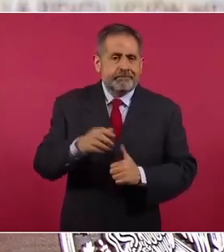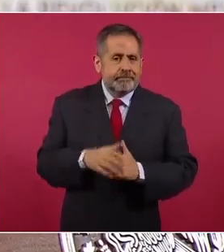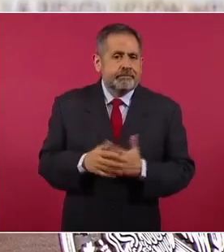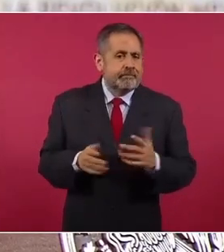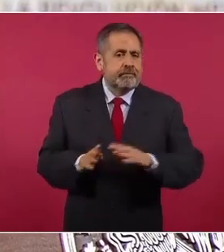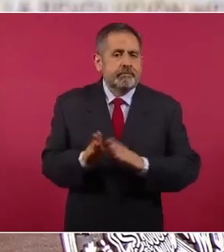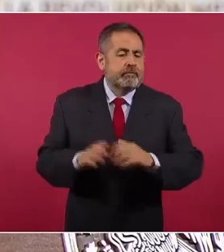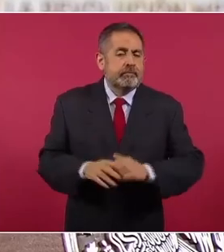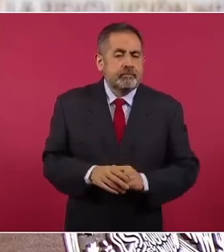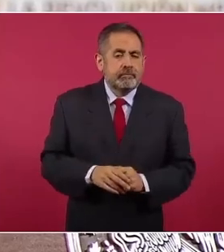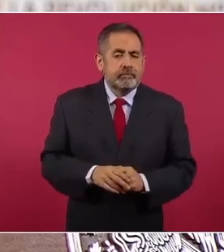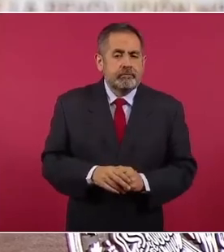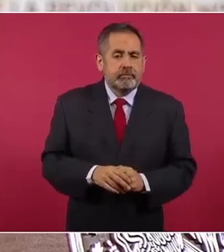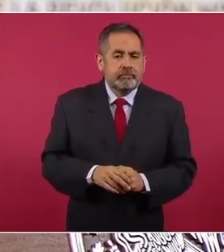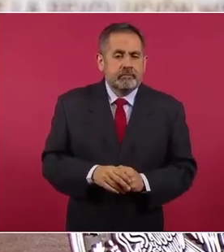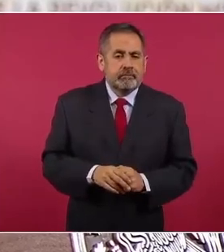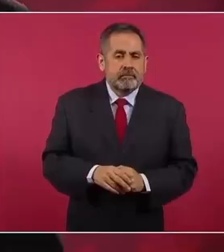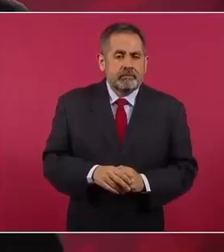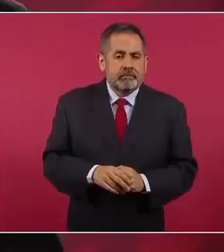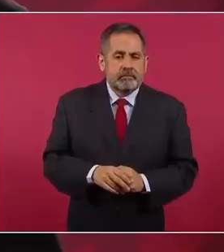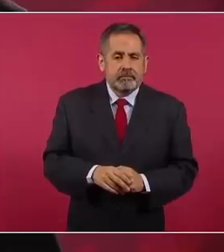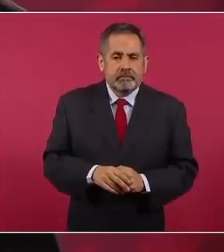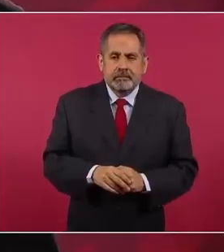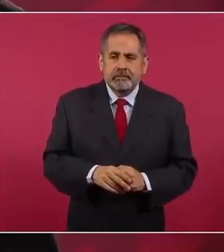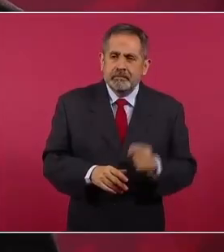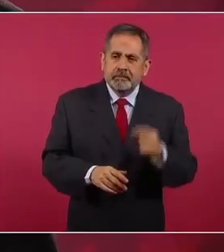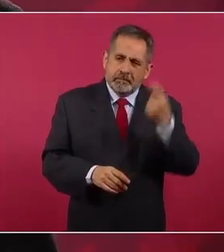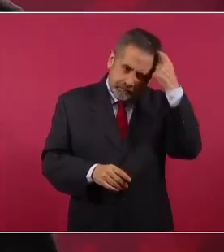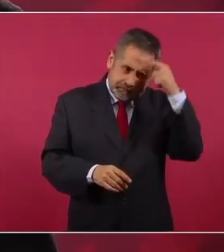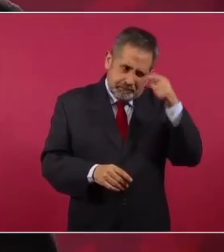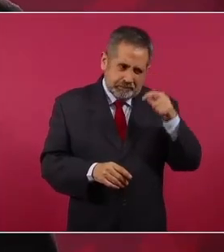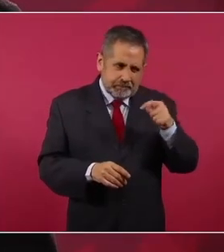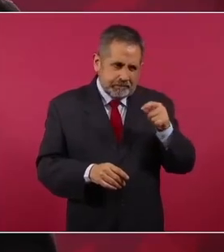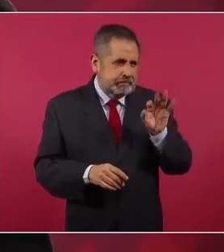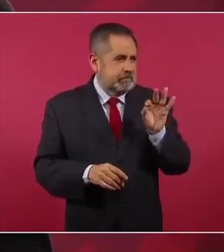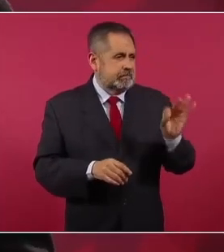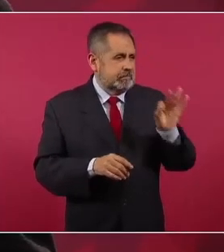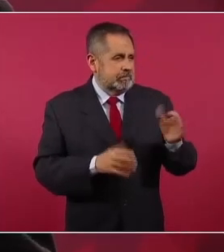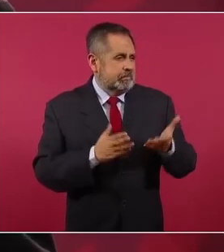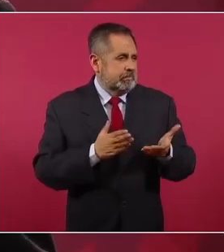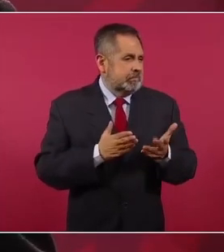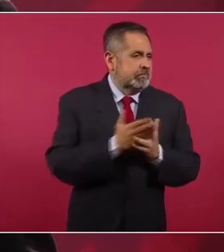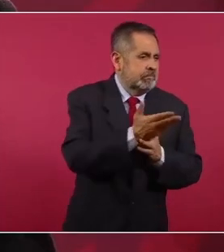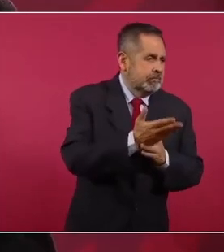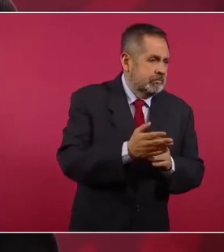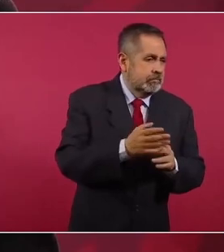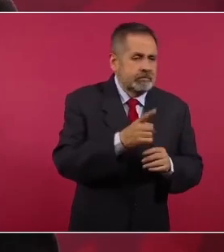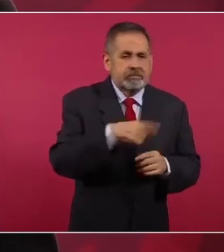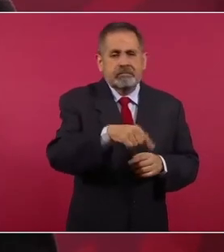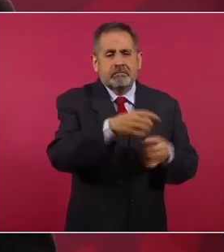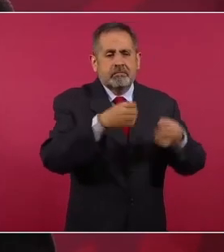ánimo de estar socavando la credibilidad